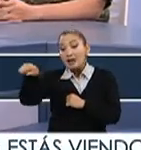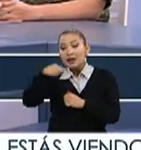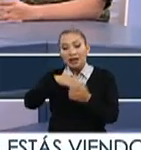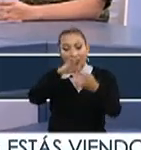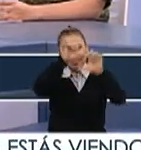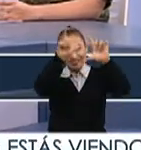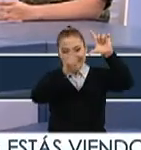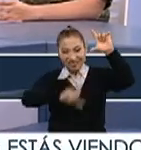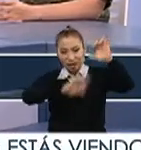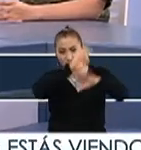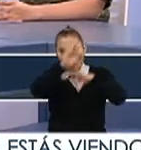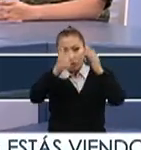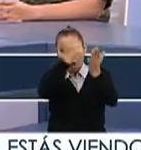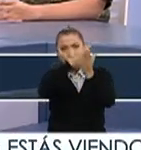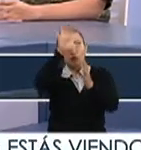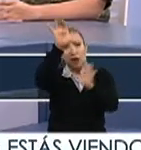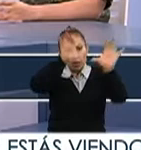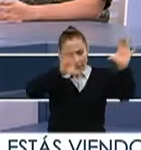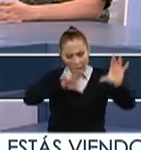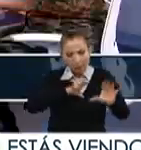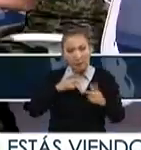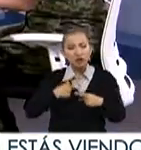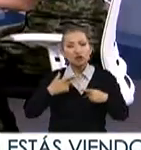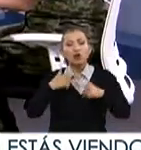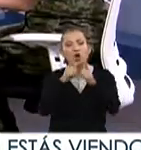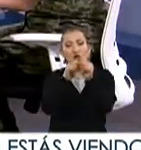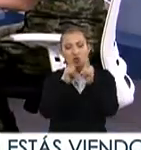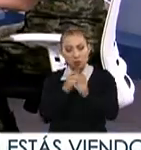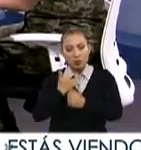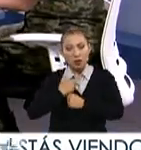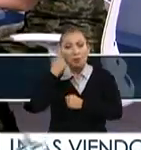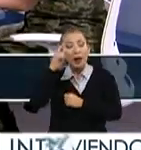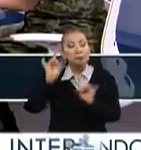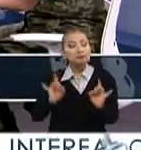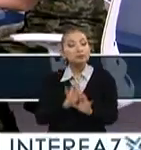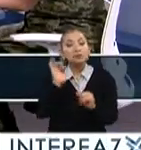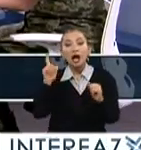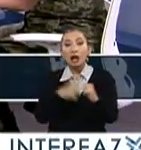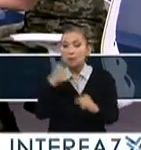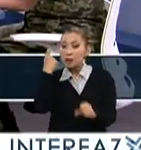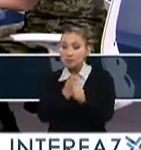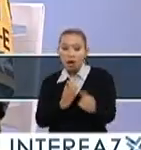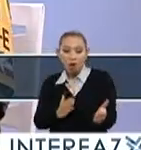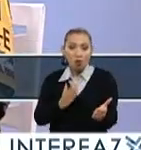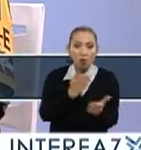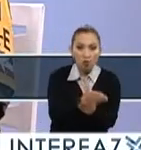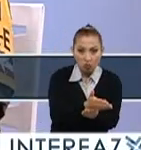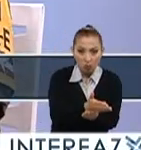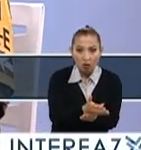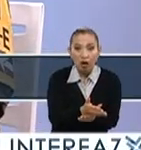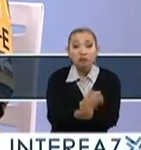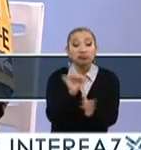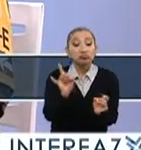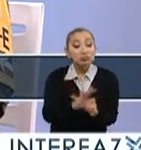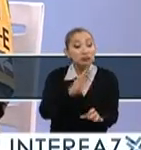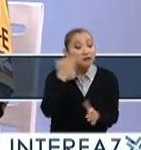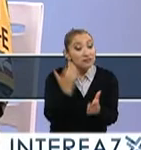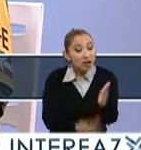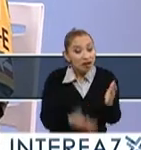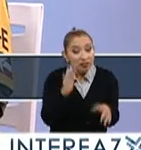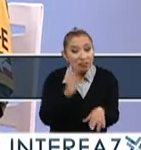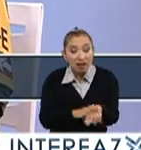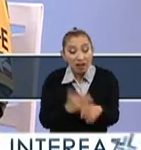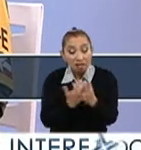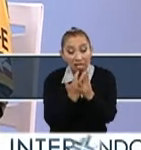territorio nacional, en todas las ciudades, existe personal militar para actuar de primera intención y en caso de que se